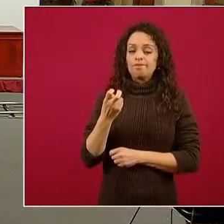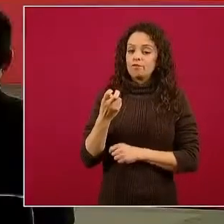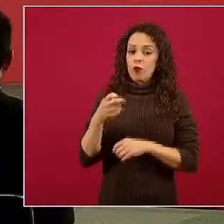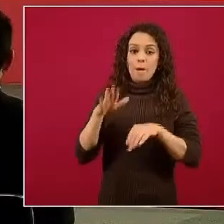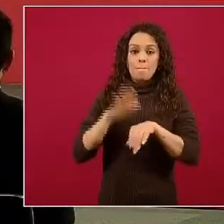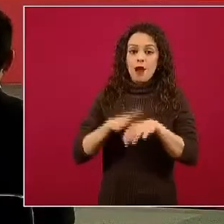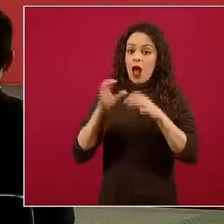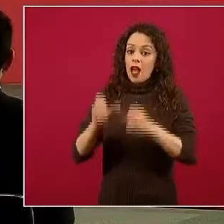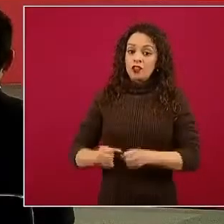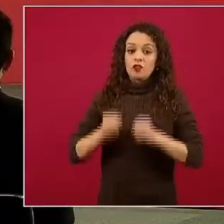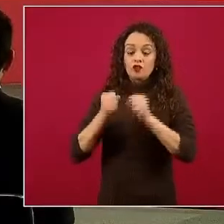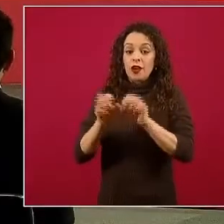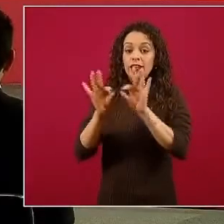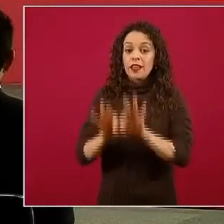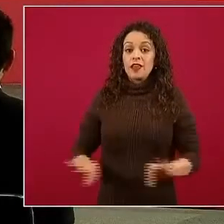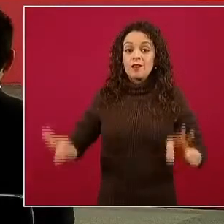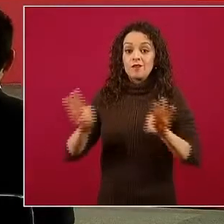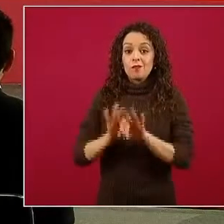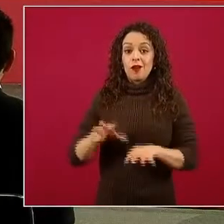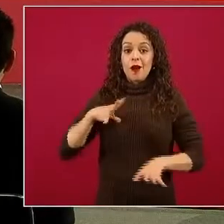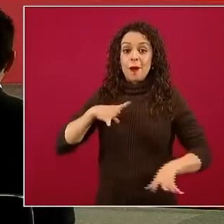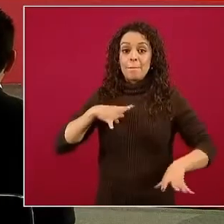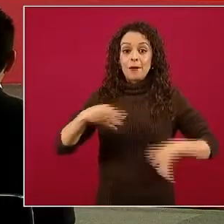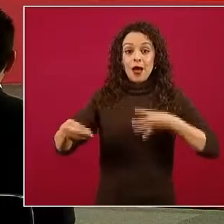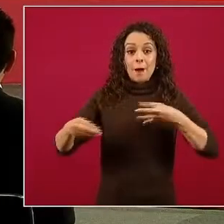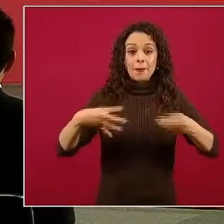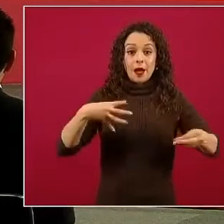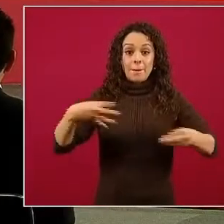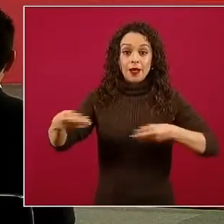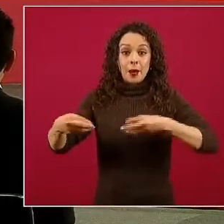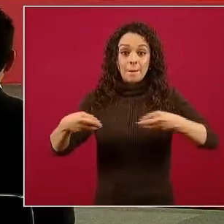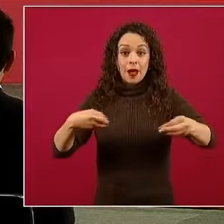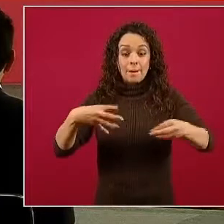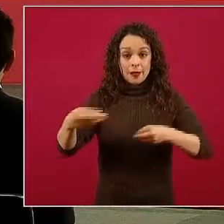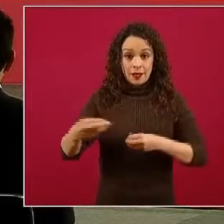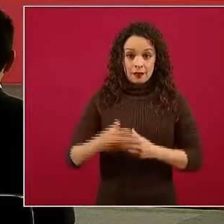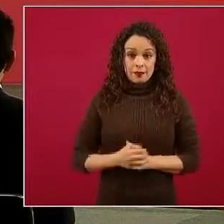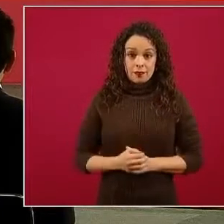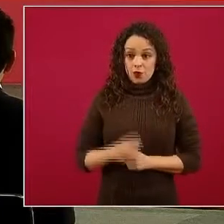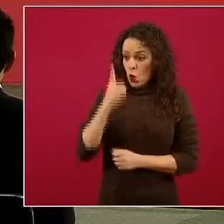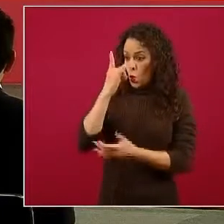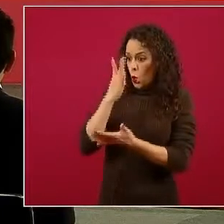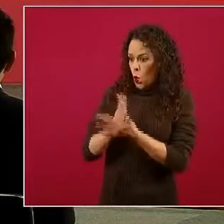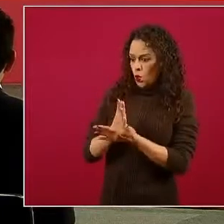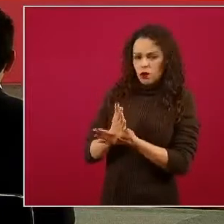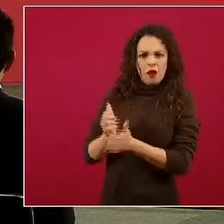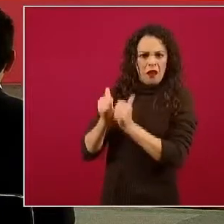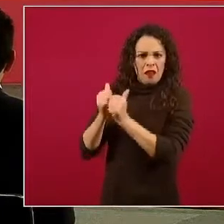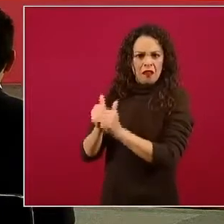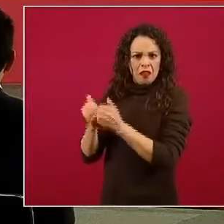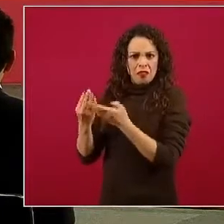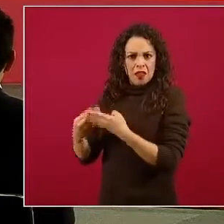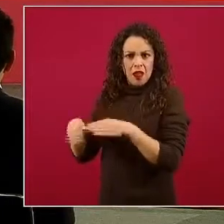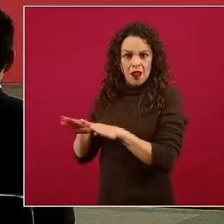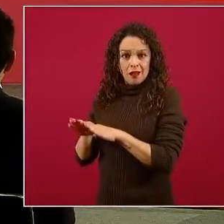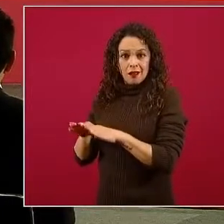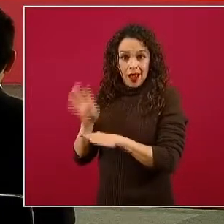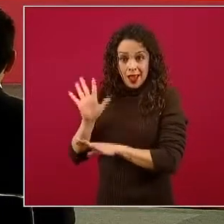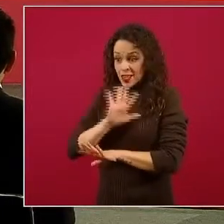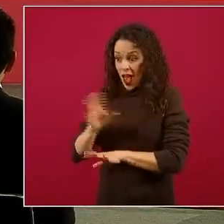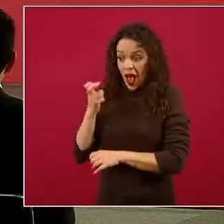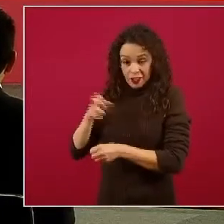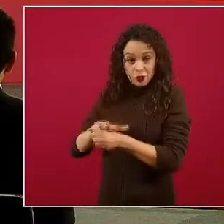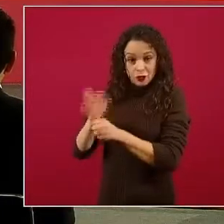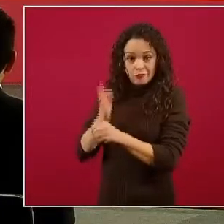sobresaliente sobre la epidemia. No basta con no salir a la calle, no hay que reunirse en este momento con amigos,